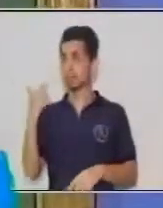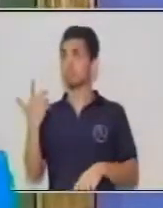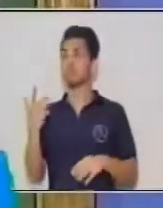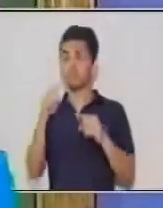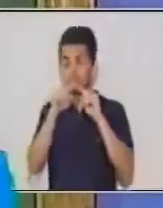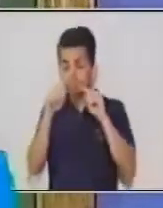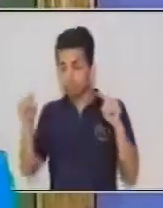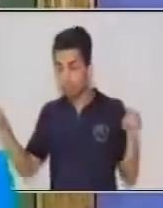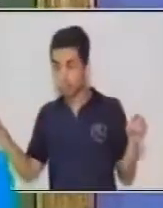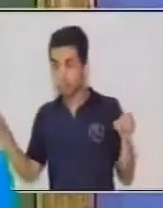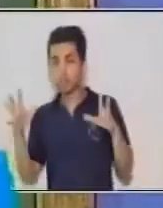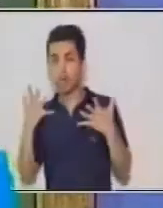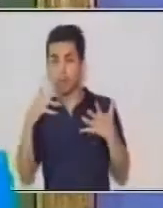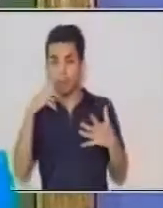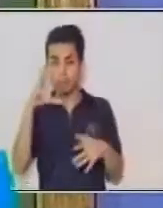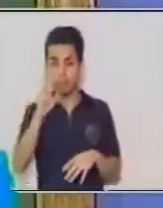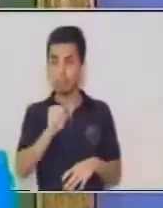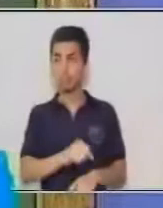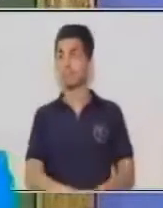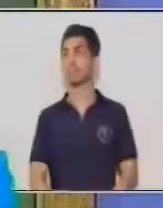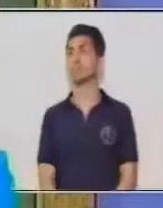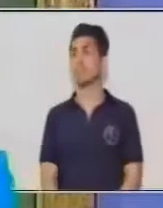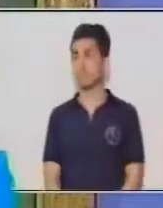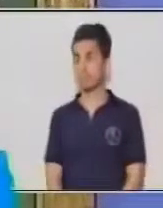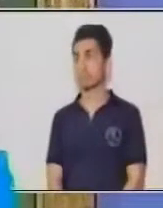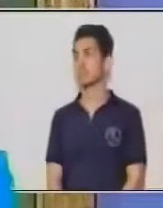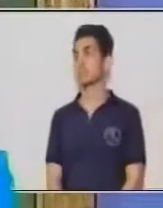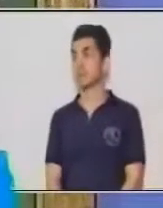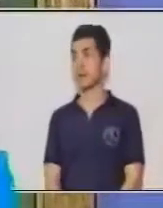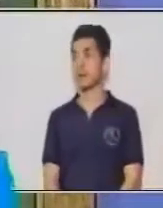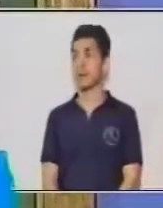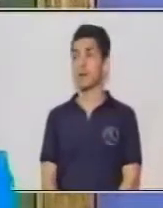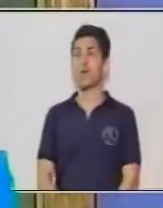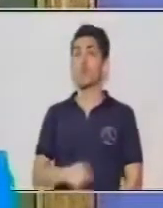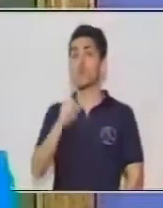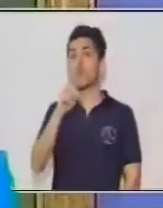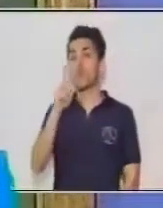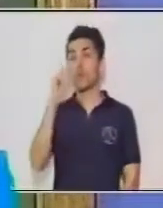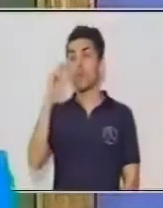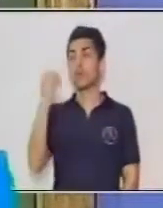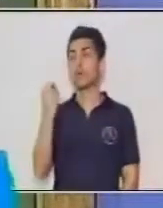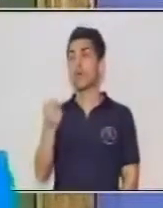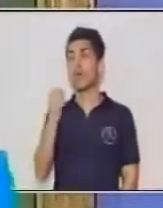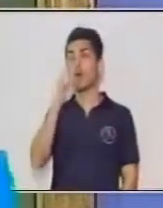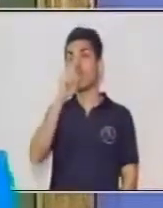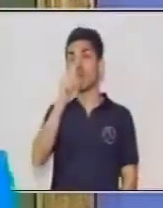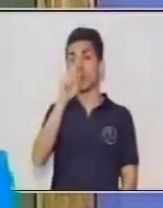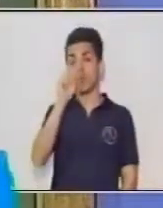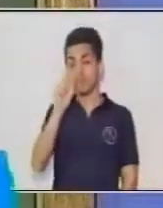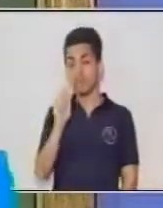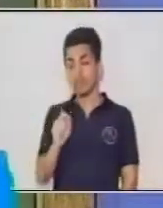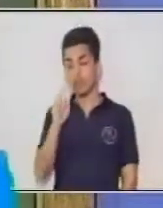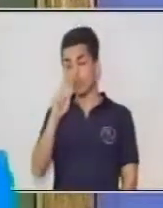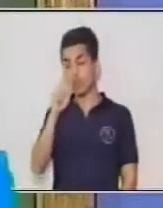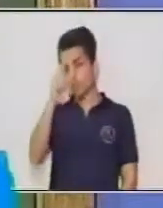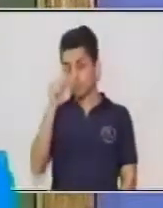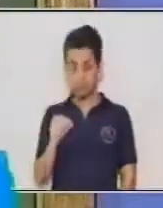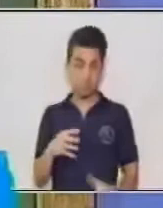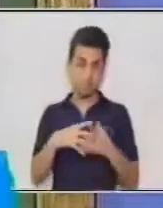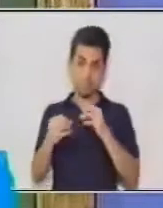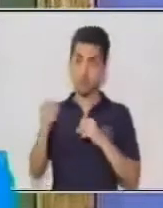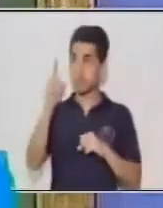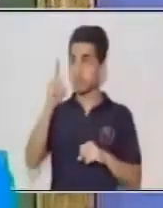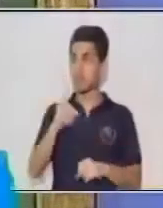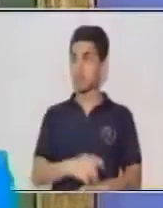¿Cómo la has identificado? Muy bien, es el valor 1, porque dividimos 1 dividido 1,